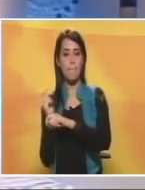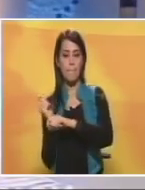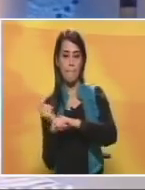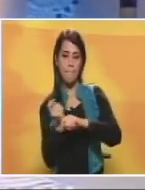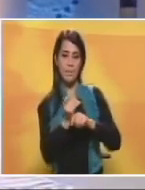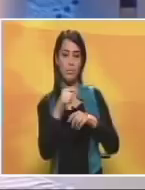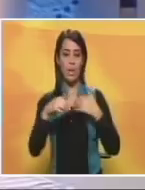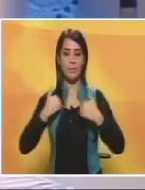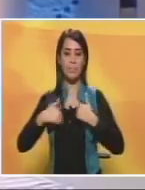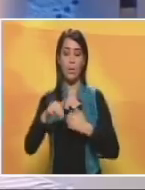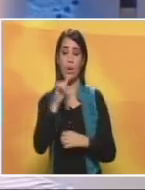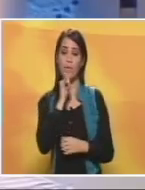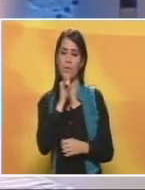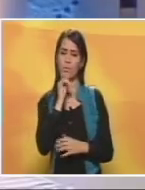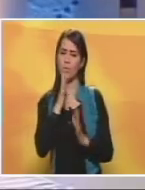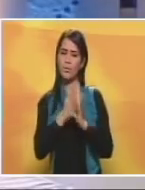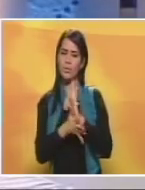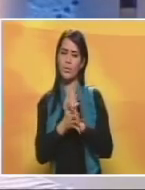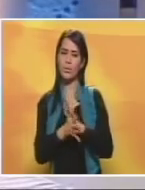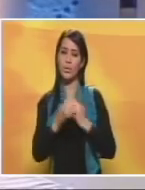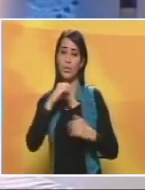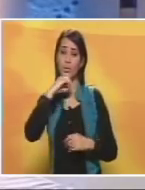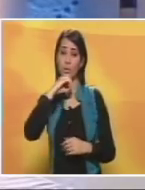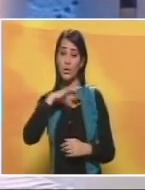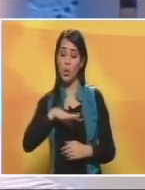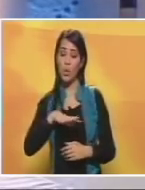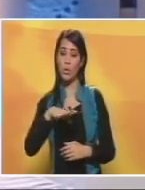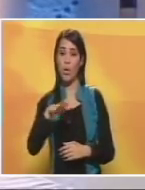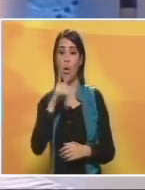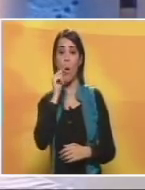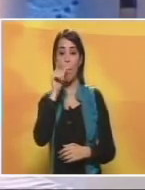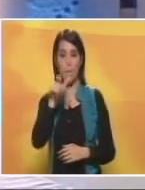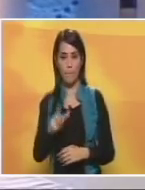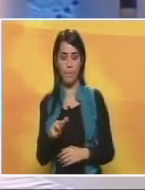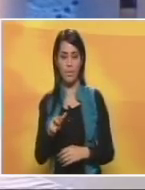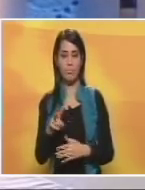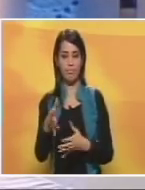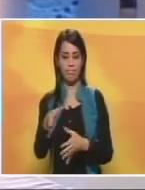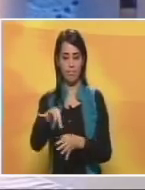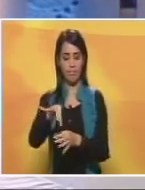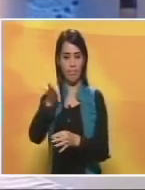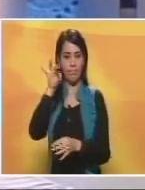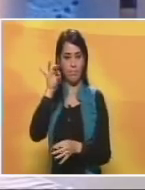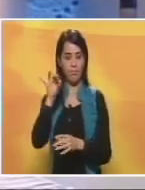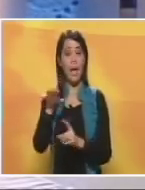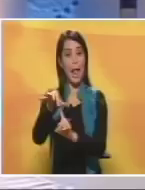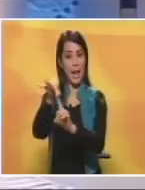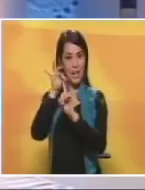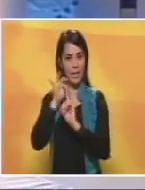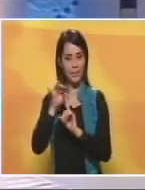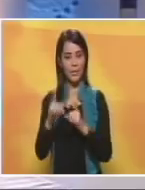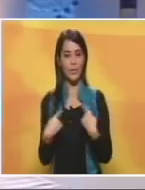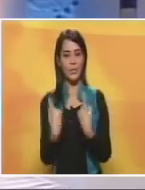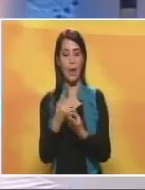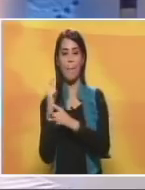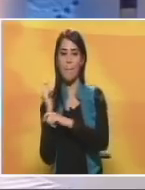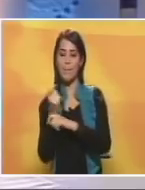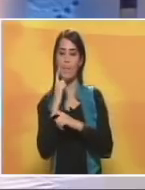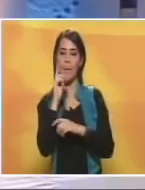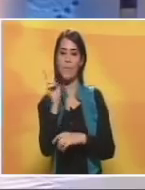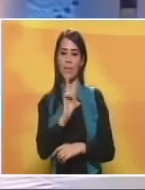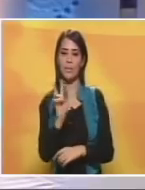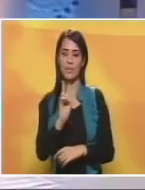se dio a conocer la noticia de que el histórico campocorto Omar Vizquel fue electo al Salón de la Fama del béisbol venezolano